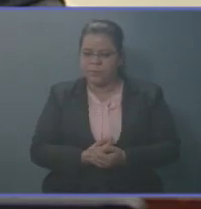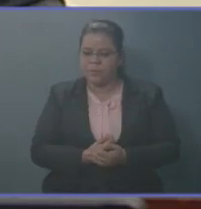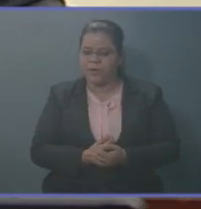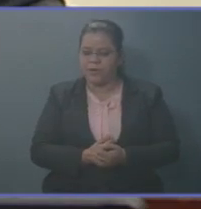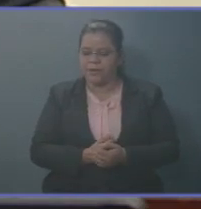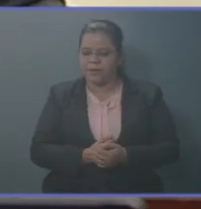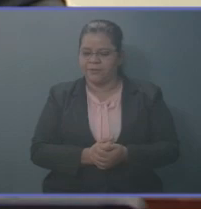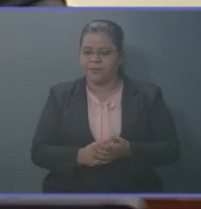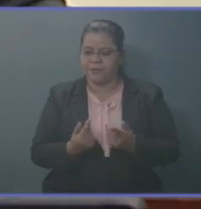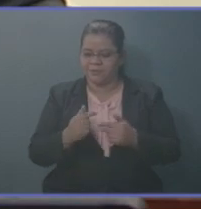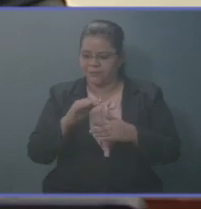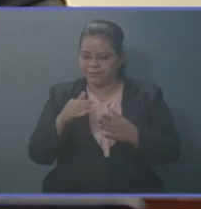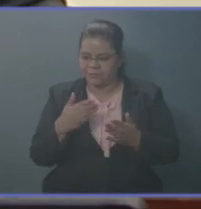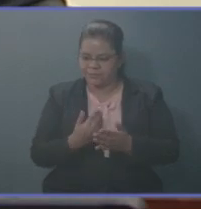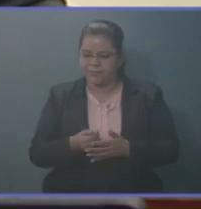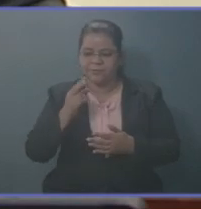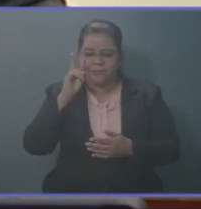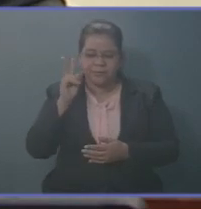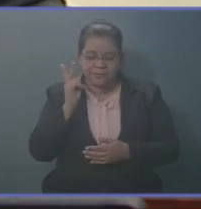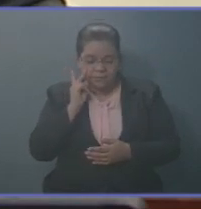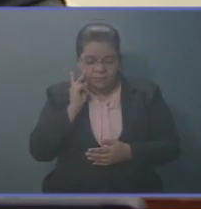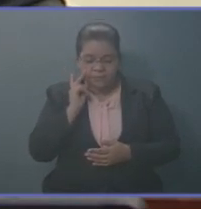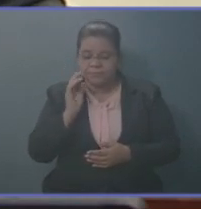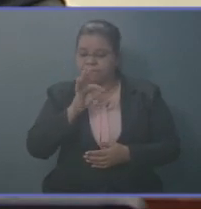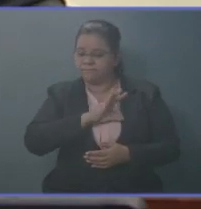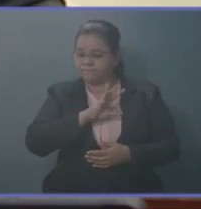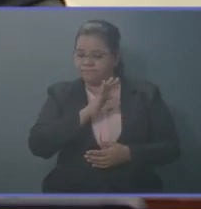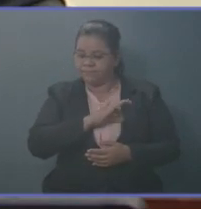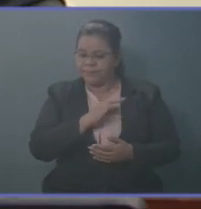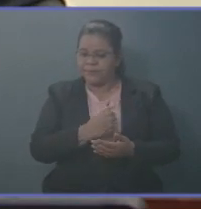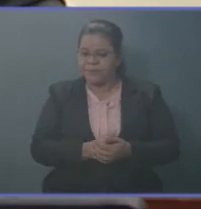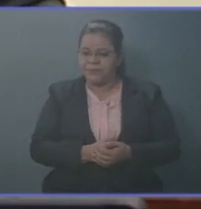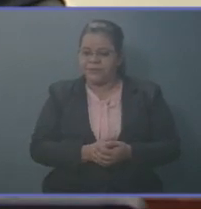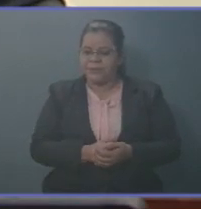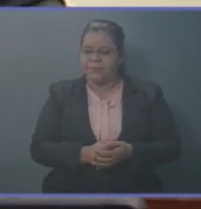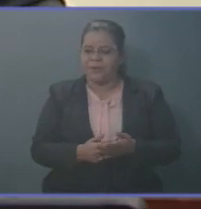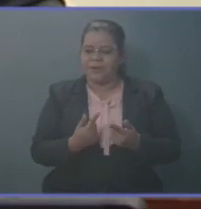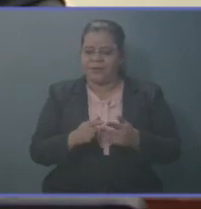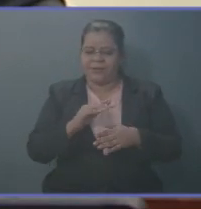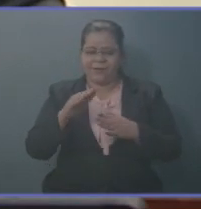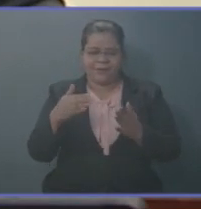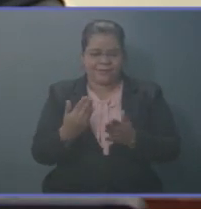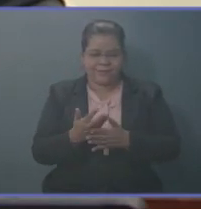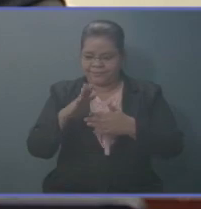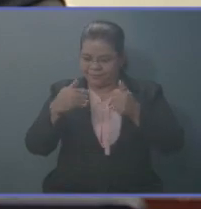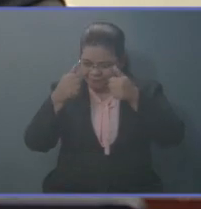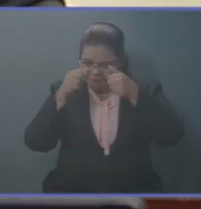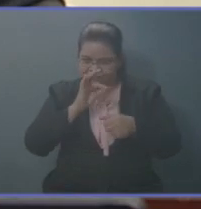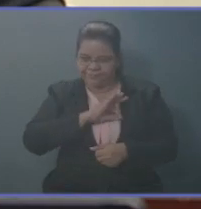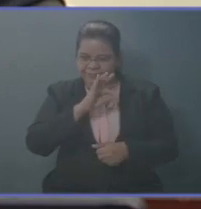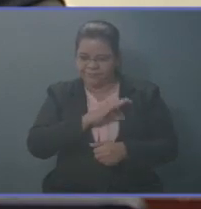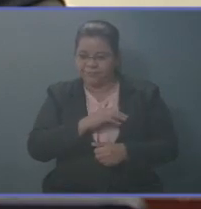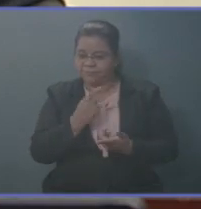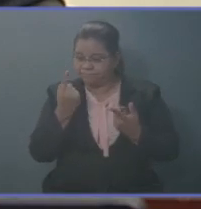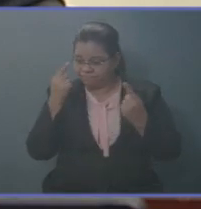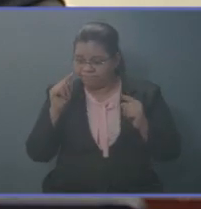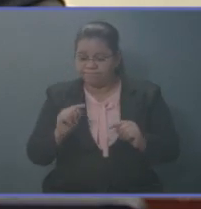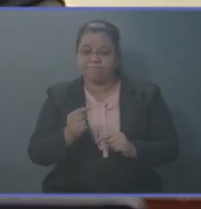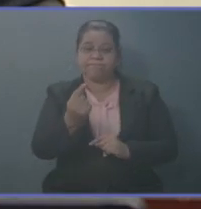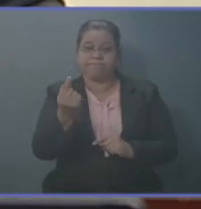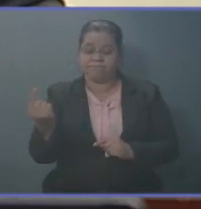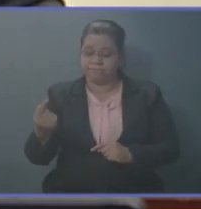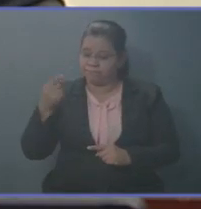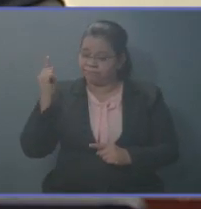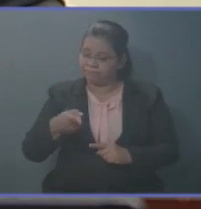tratamiento constituya un medio eficaz para prevenir la diseminación de una enfermedad transmisible, caso en que toda persona esté